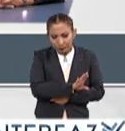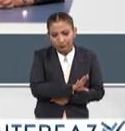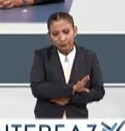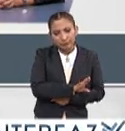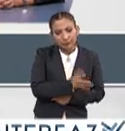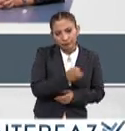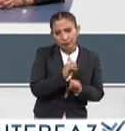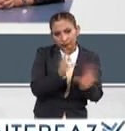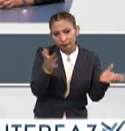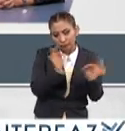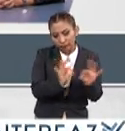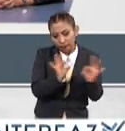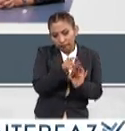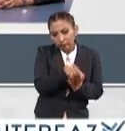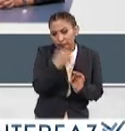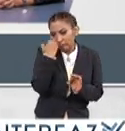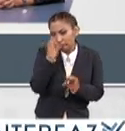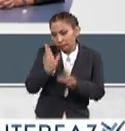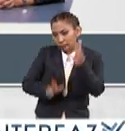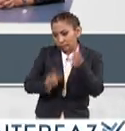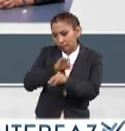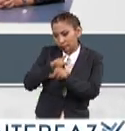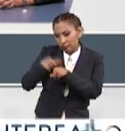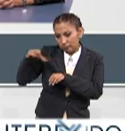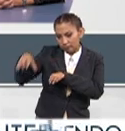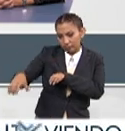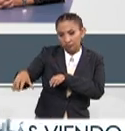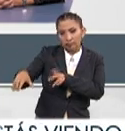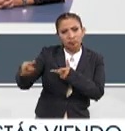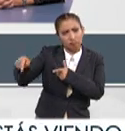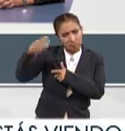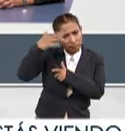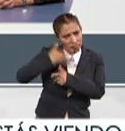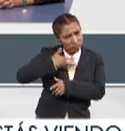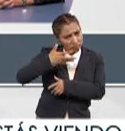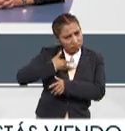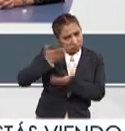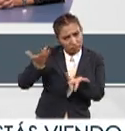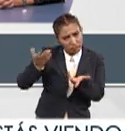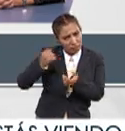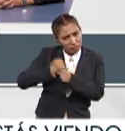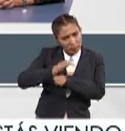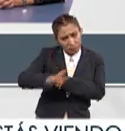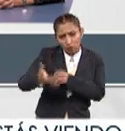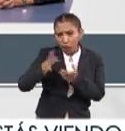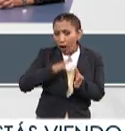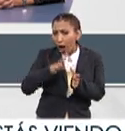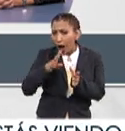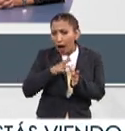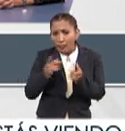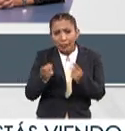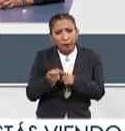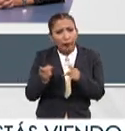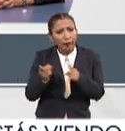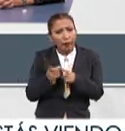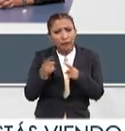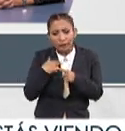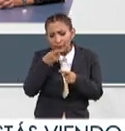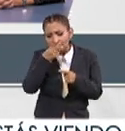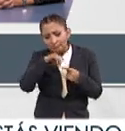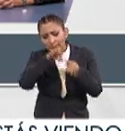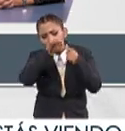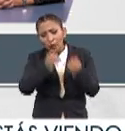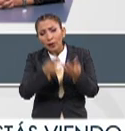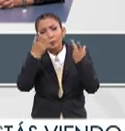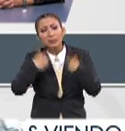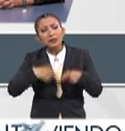y obviamente la importancia de la Escuela Normal de Especialización, ¿usted tiene los datos o existen datos donde nos indiquen